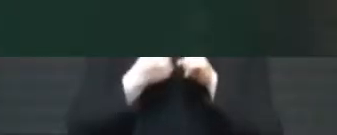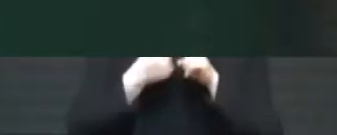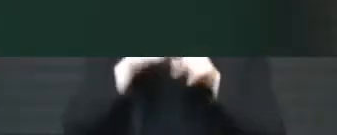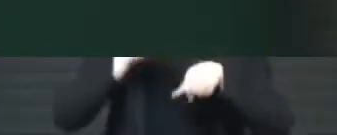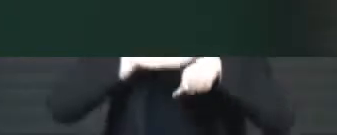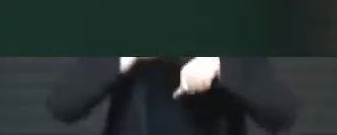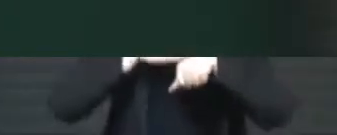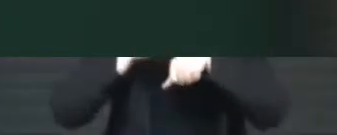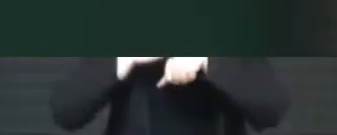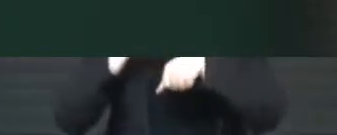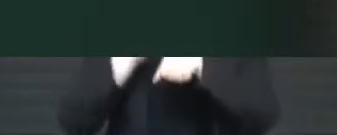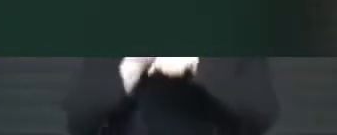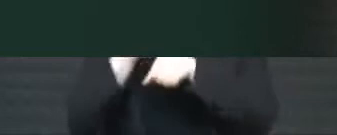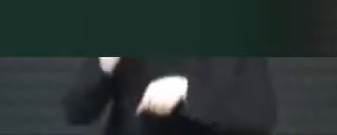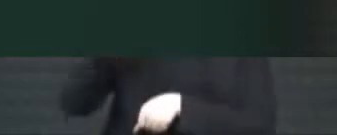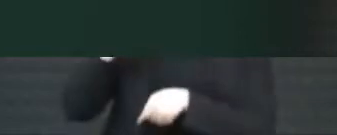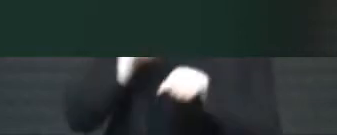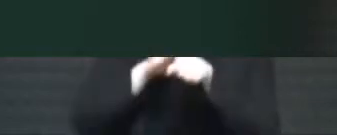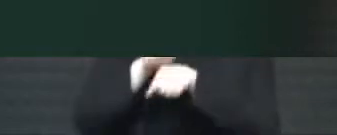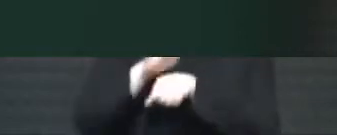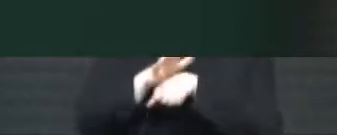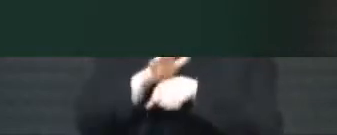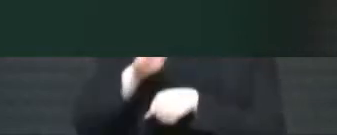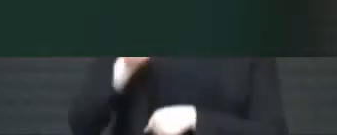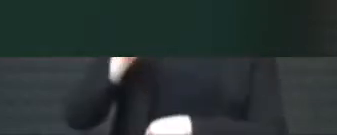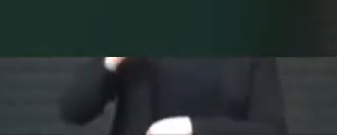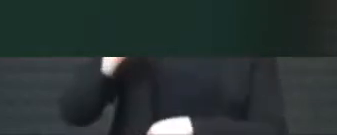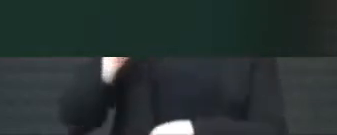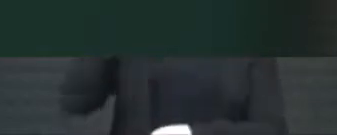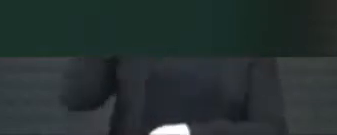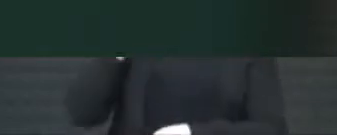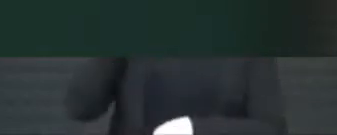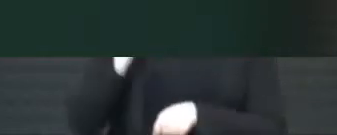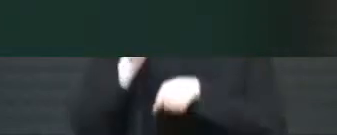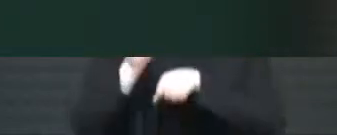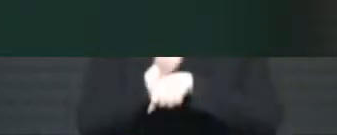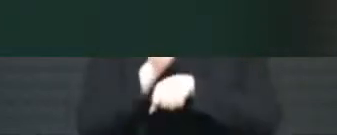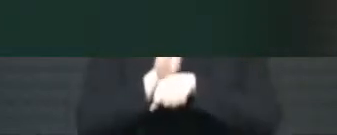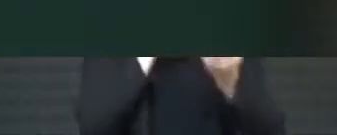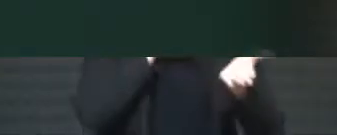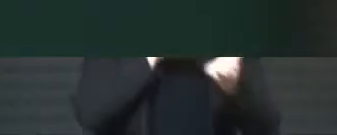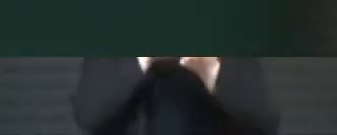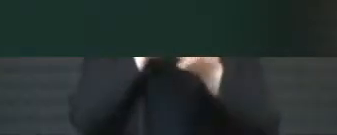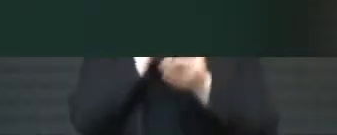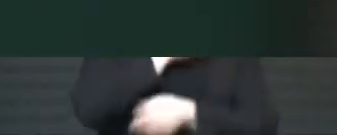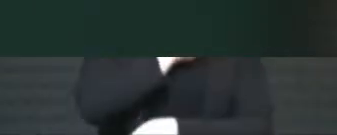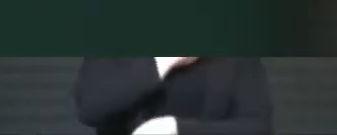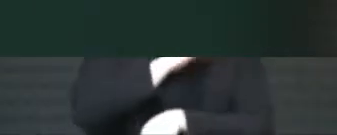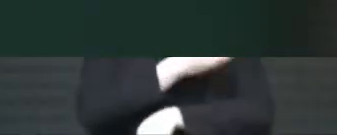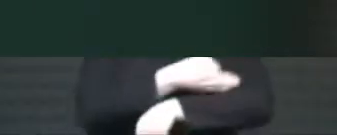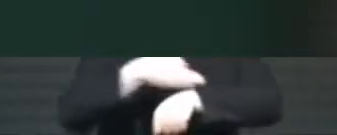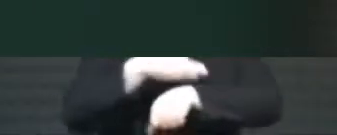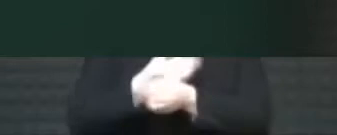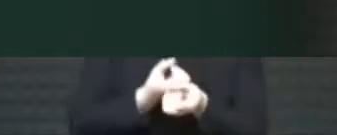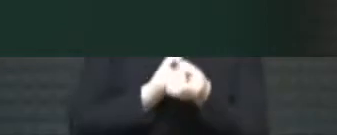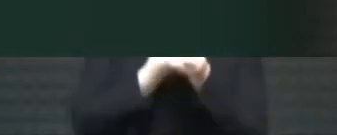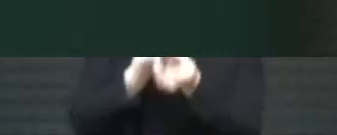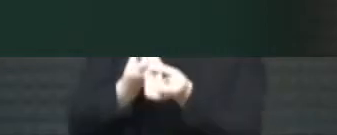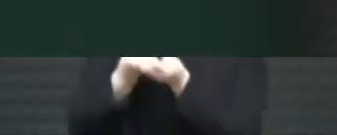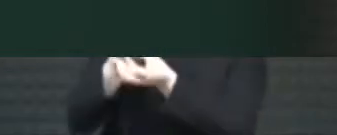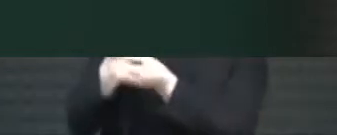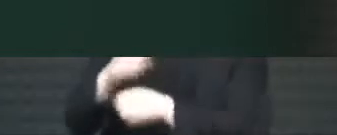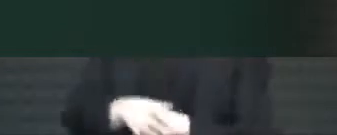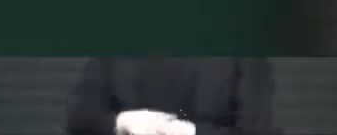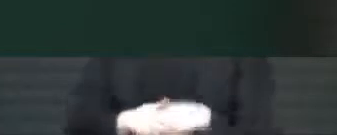La jefa de gobierno capitalino, Claudia Sheinbaum, confirmó la entrega de becas de útiles y uniformes escolares para preescolar, primaria